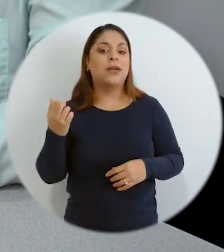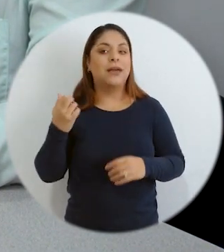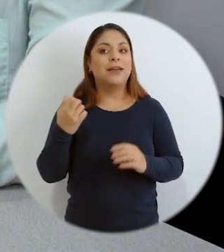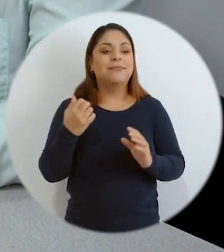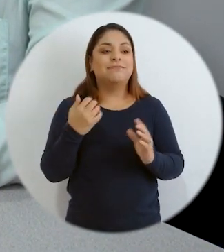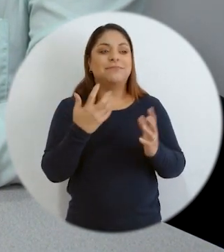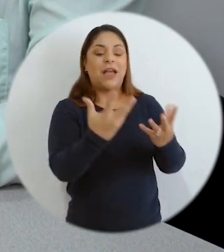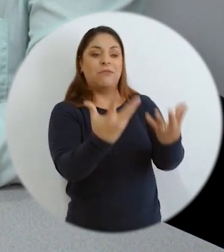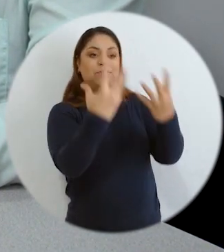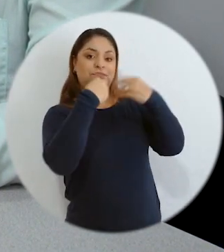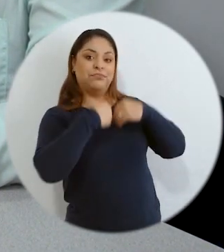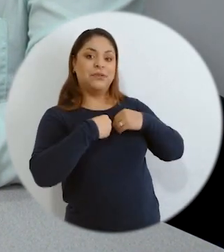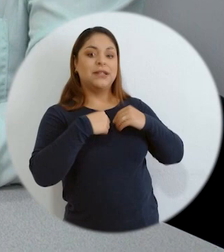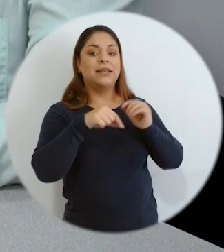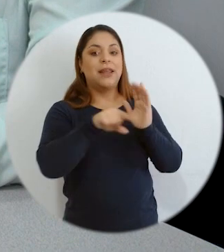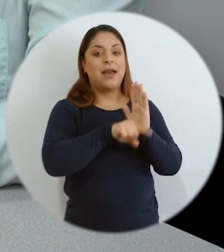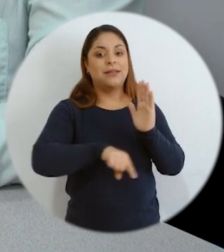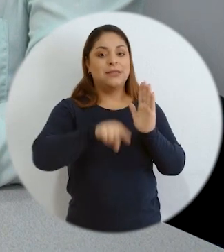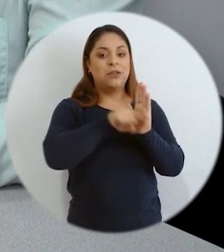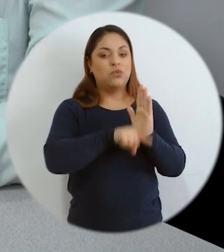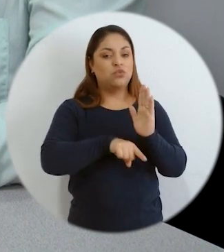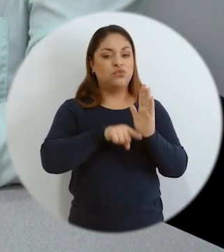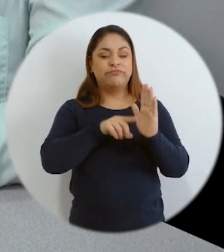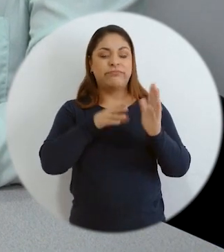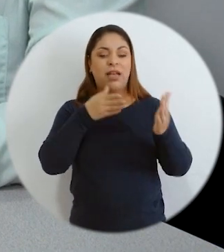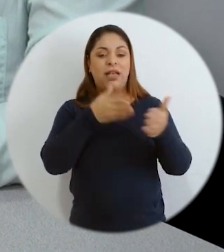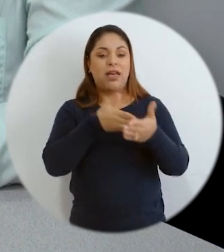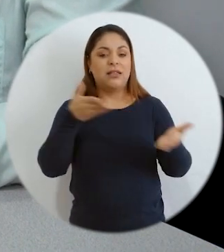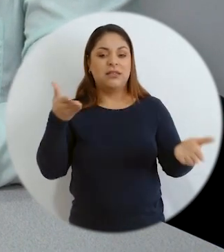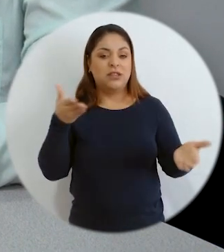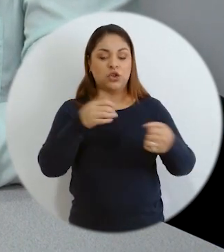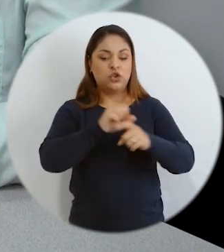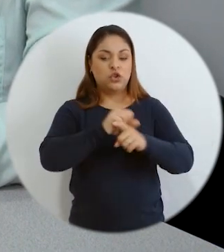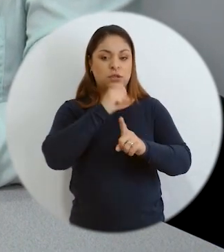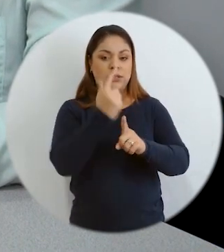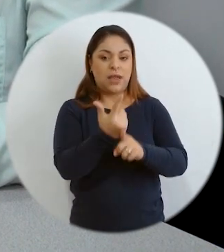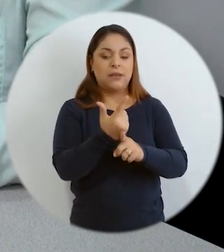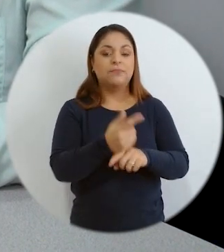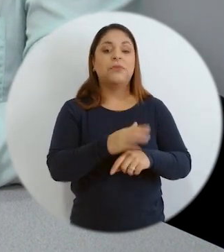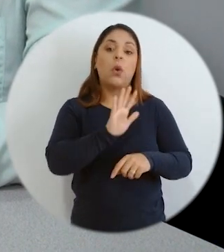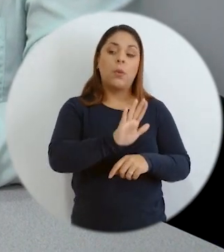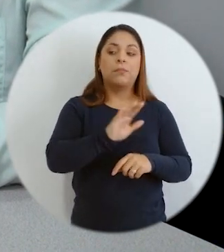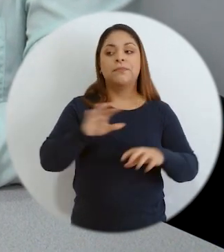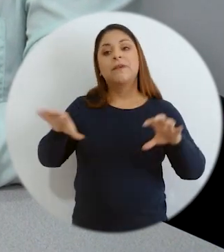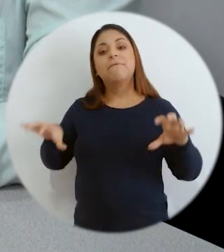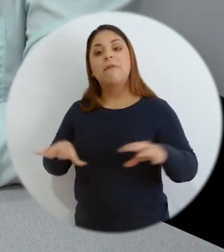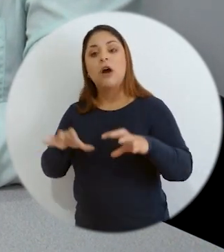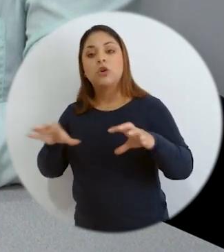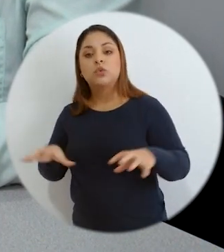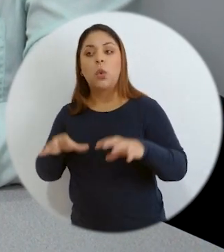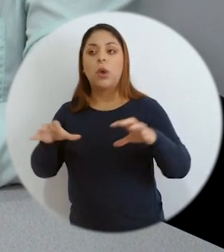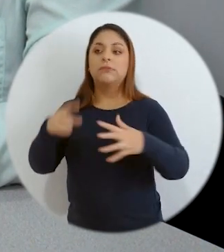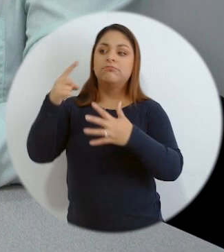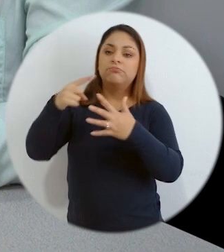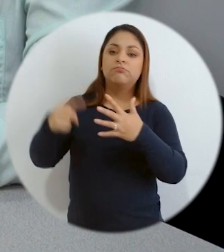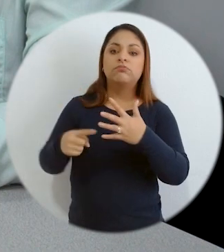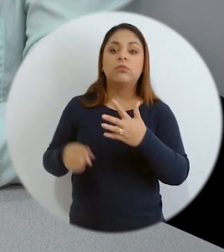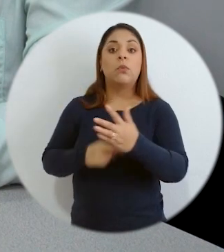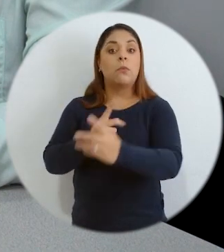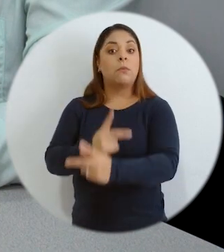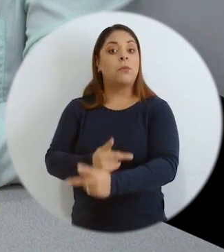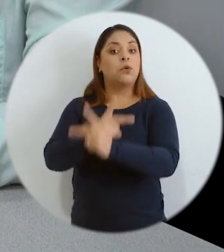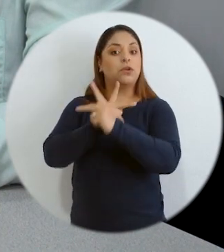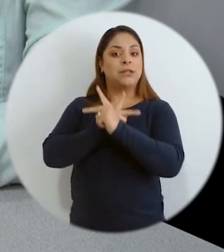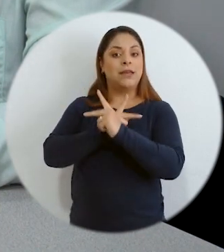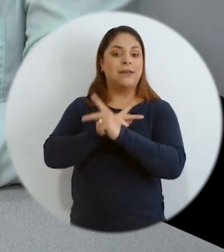en comportamientos, digamos, socialmente negativos o en comportamientos antisociales, ¿verdad? Y por el contrario, también existen factores